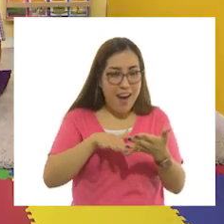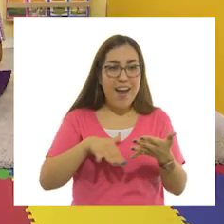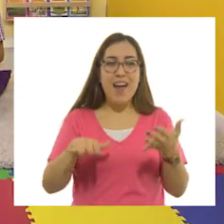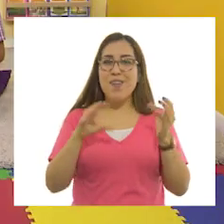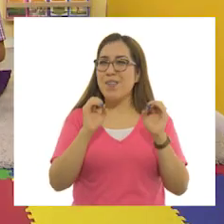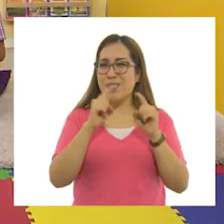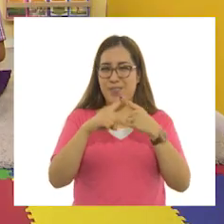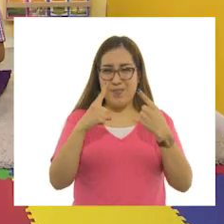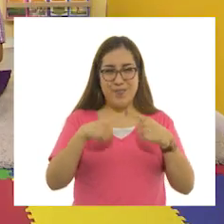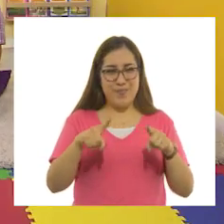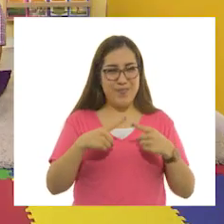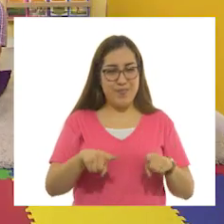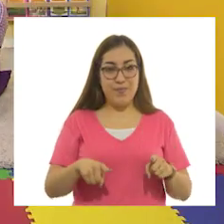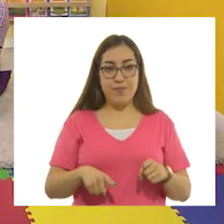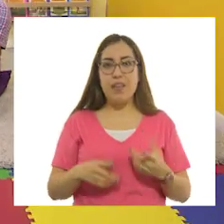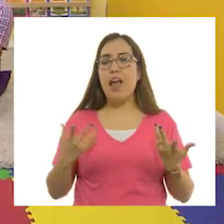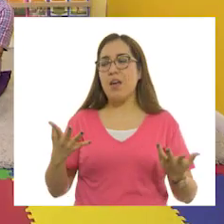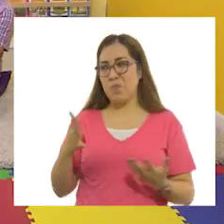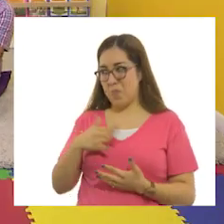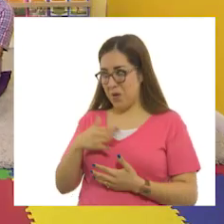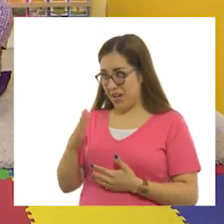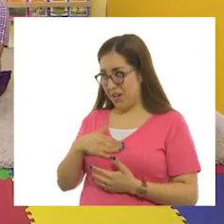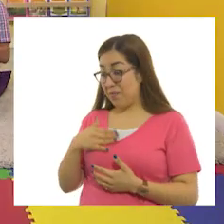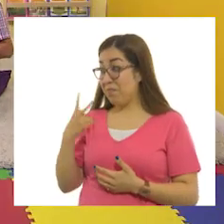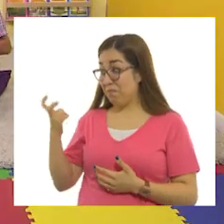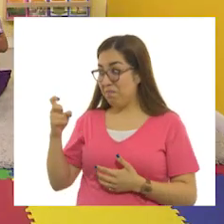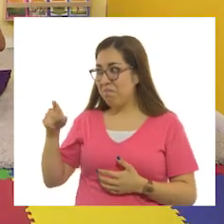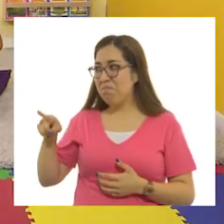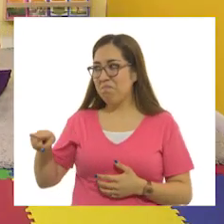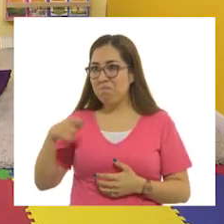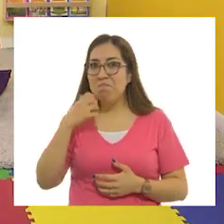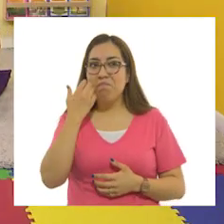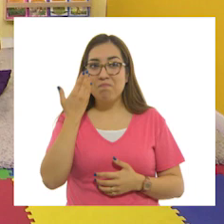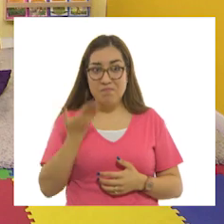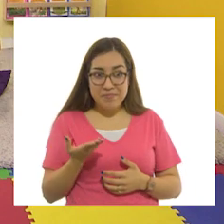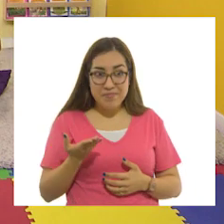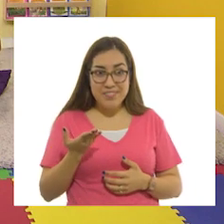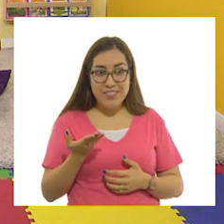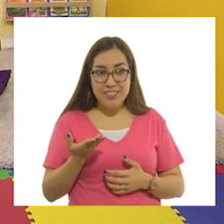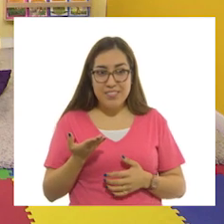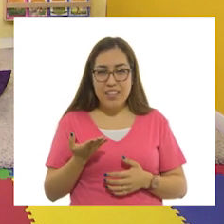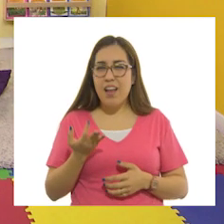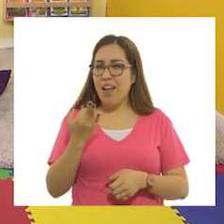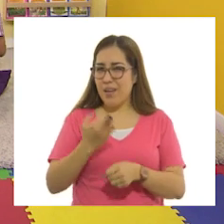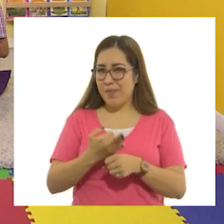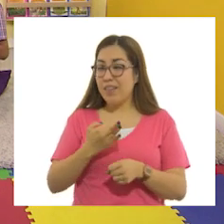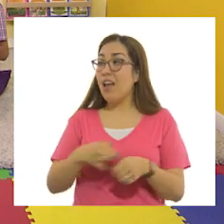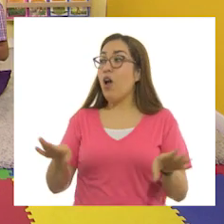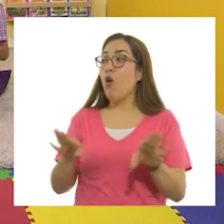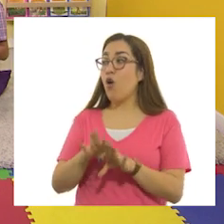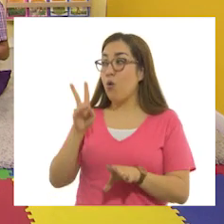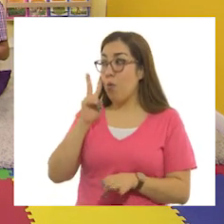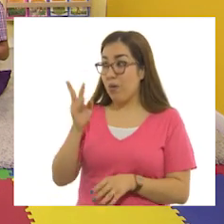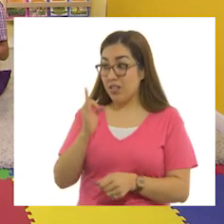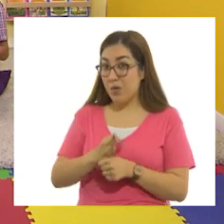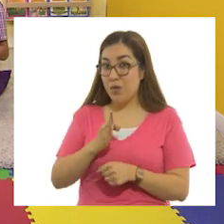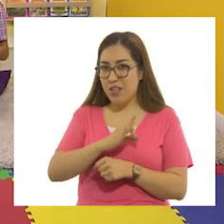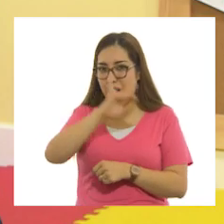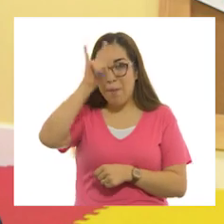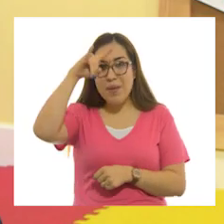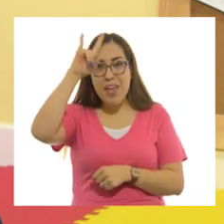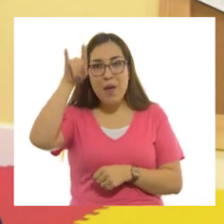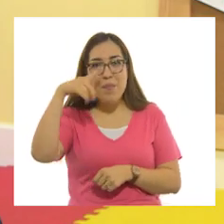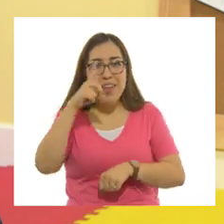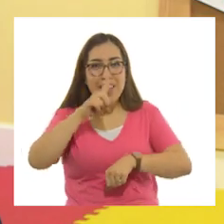pues para que no te quedes con las ganas qué te parece si organizamos una pijamada